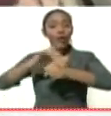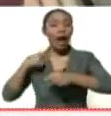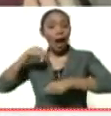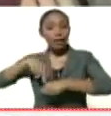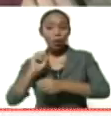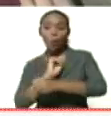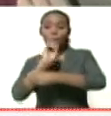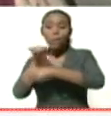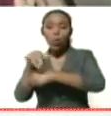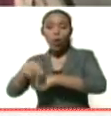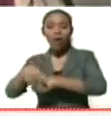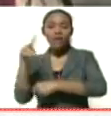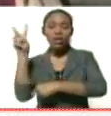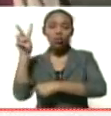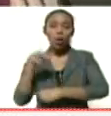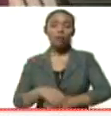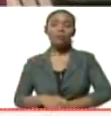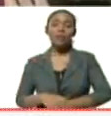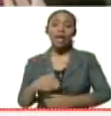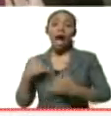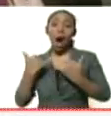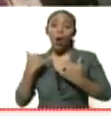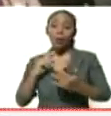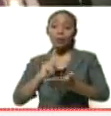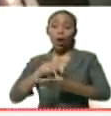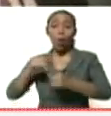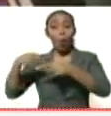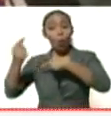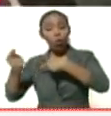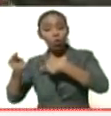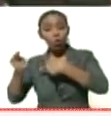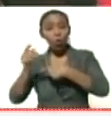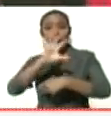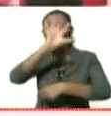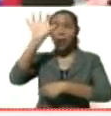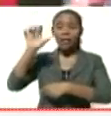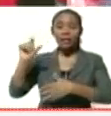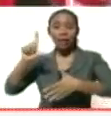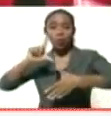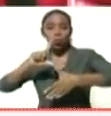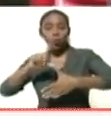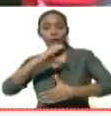Venezuela. Y bueno, ahora van a llegar a otros países de América Latina y el Caribe también.